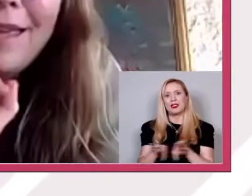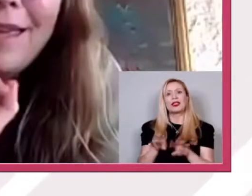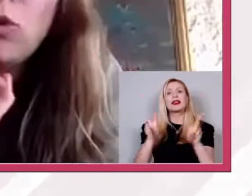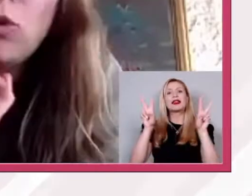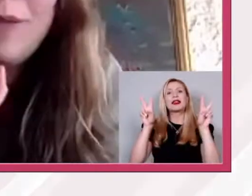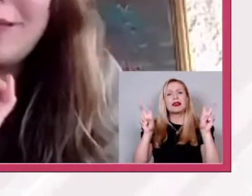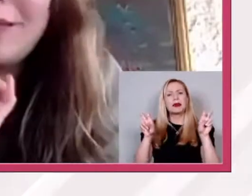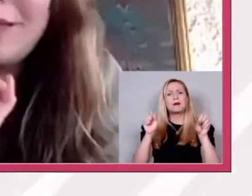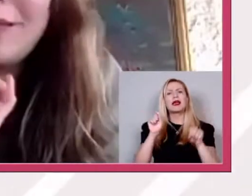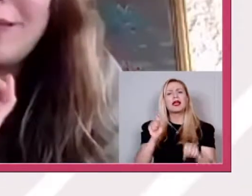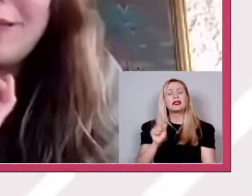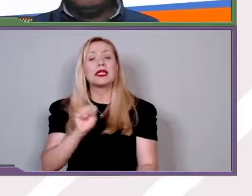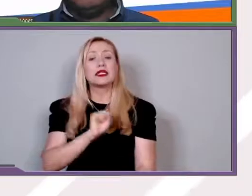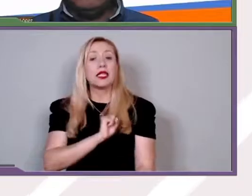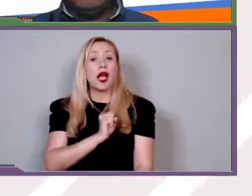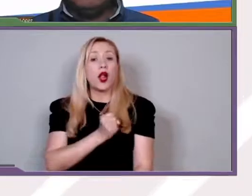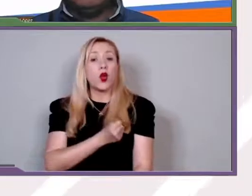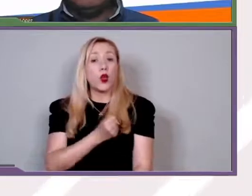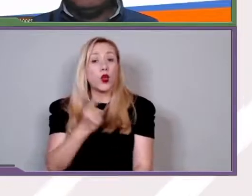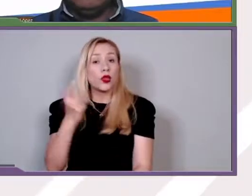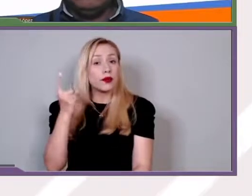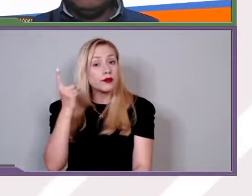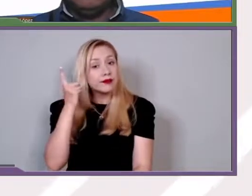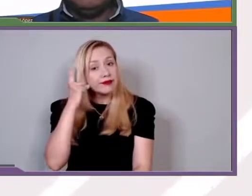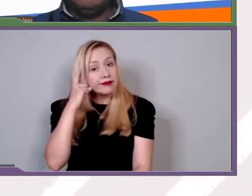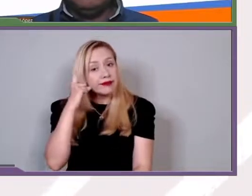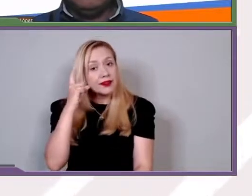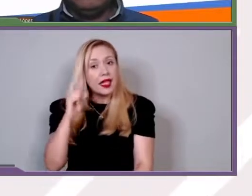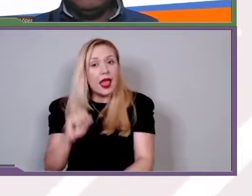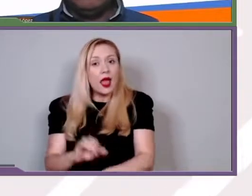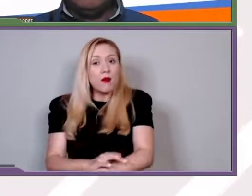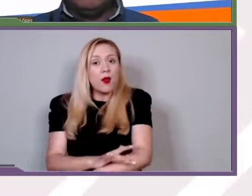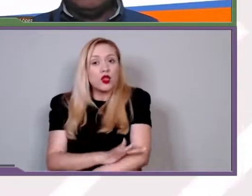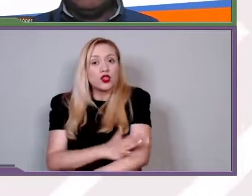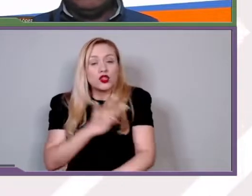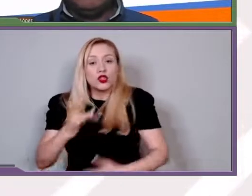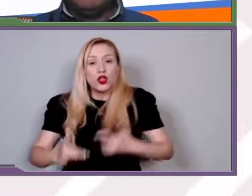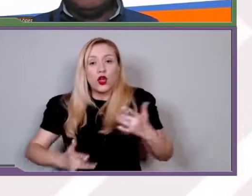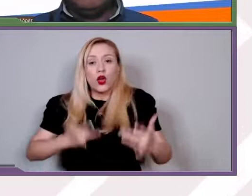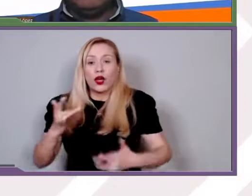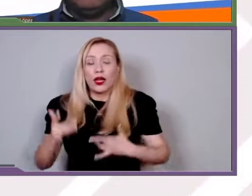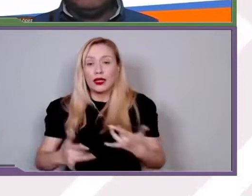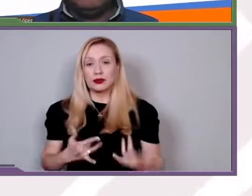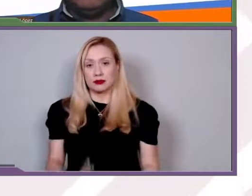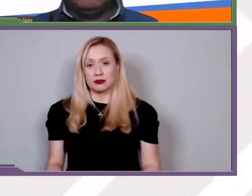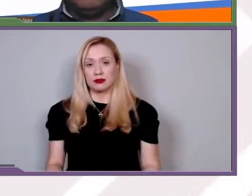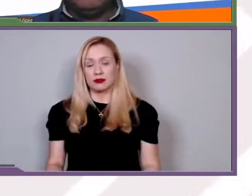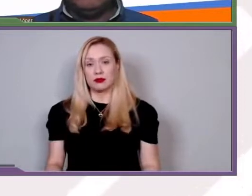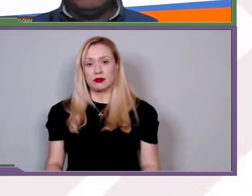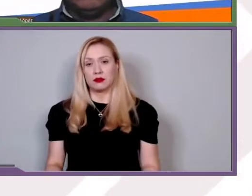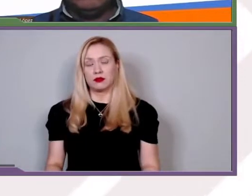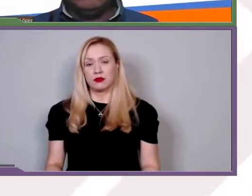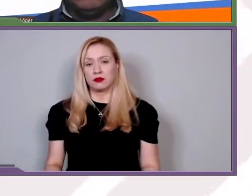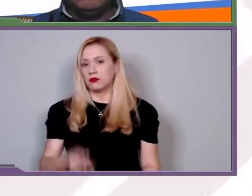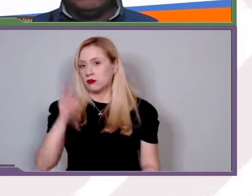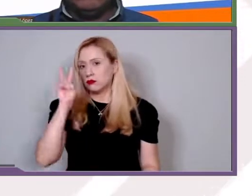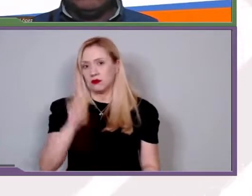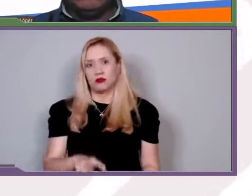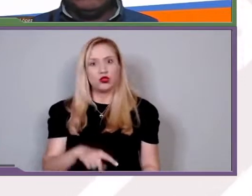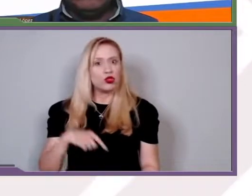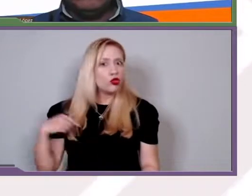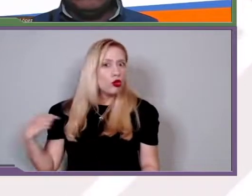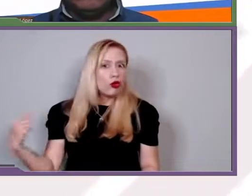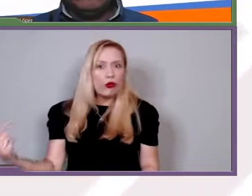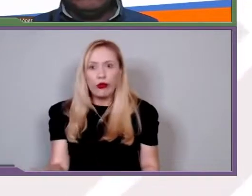de la salud mental y de la salud emocional. Porque justamente algo que veíamos, digo, y que estamos pasando todos y todas,